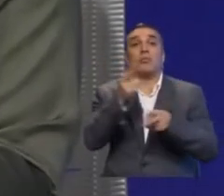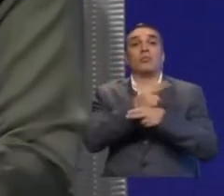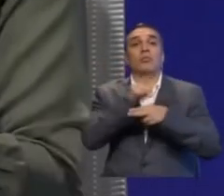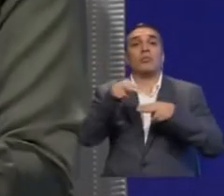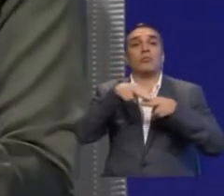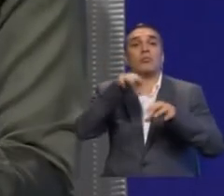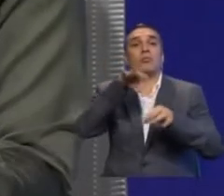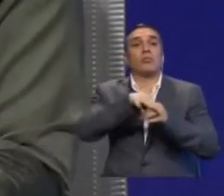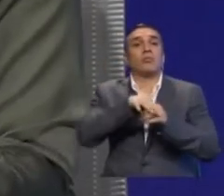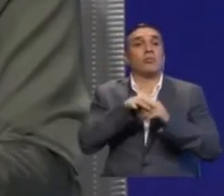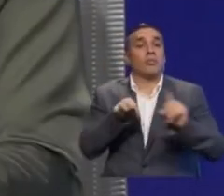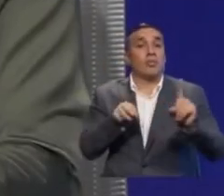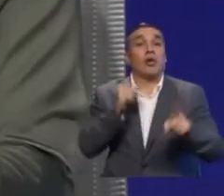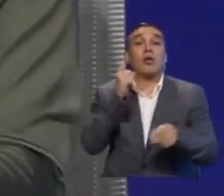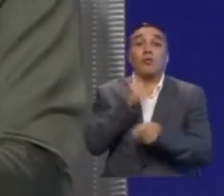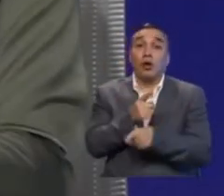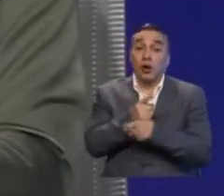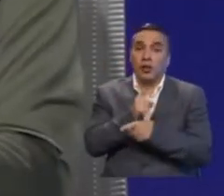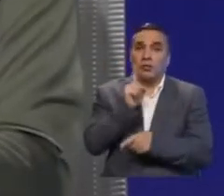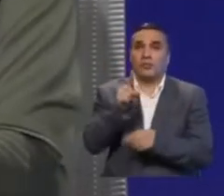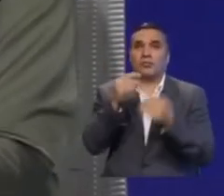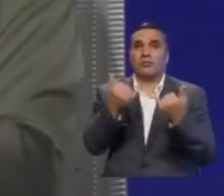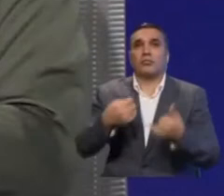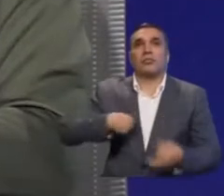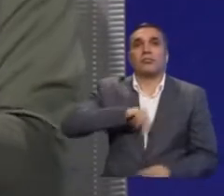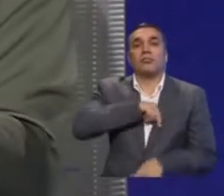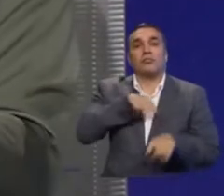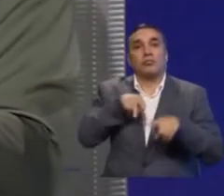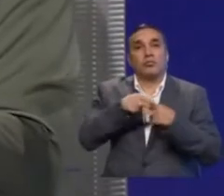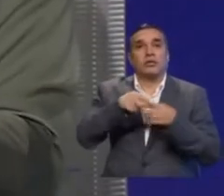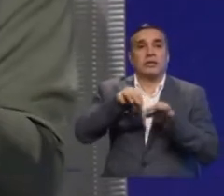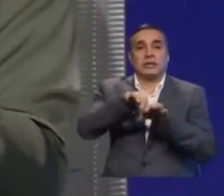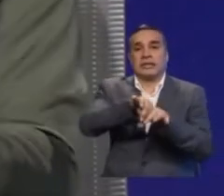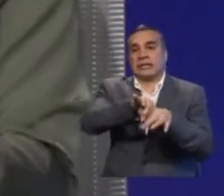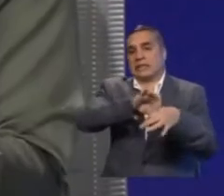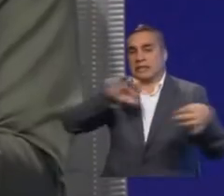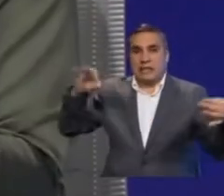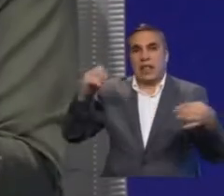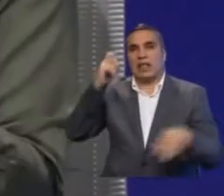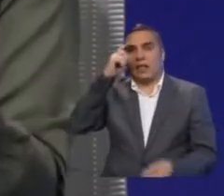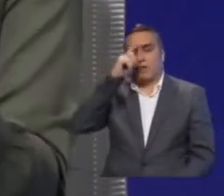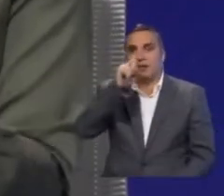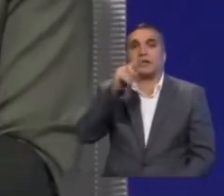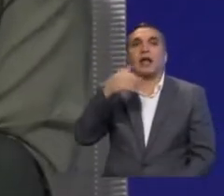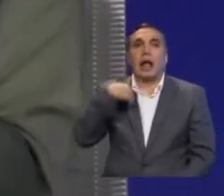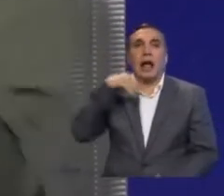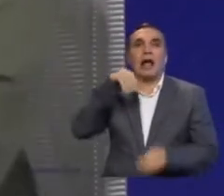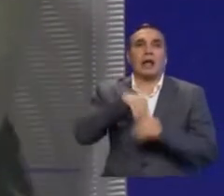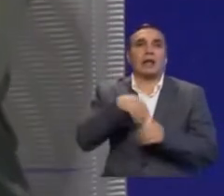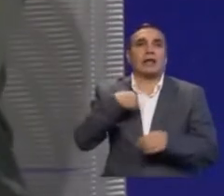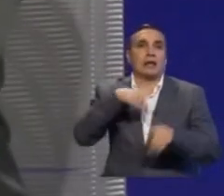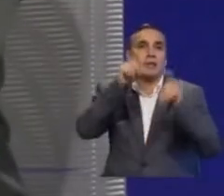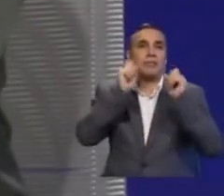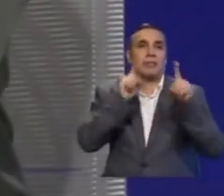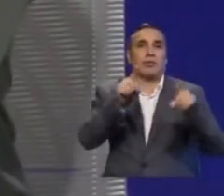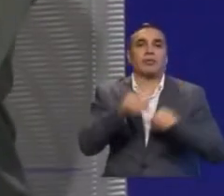Nacional Electoral. Es por eso, pues, nosotros procedemos a la apertura de los sobres que contienen estas